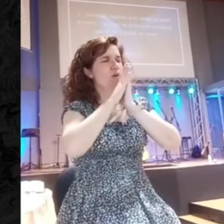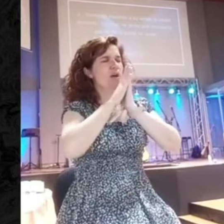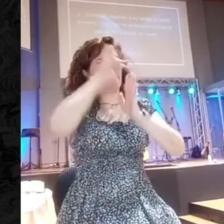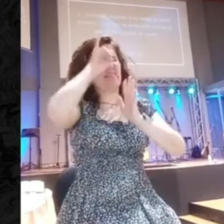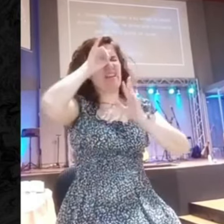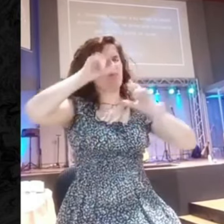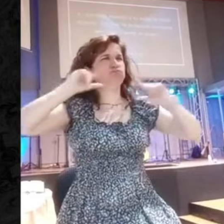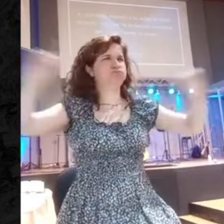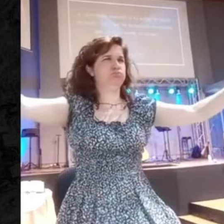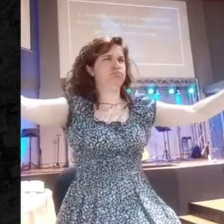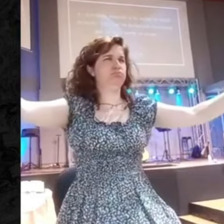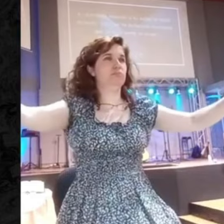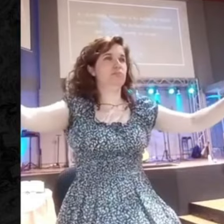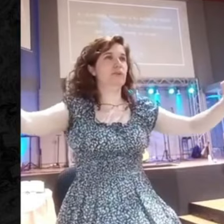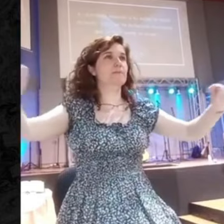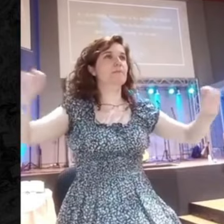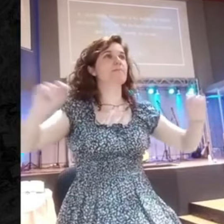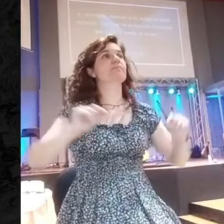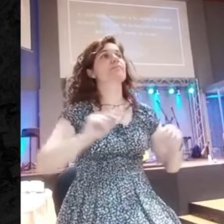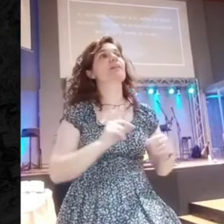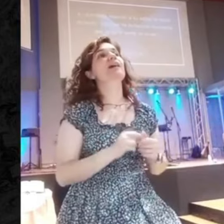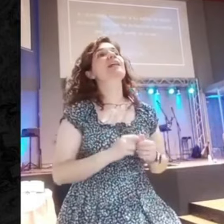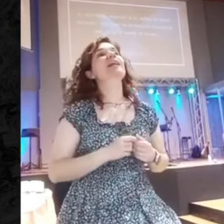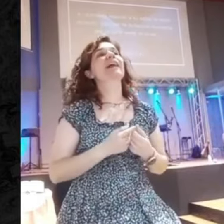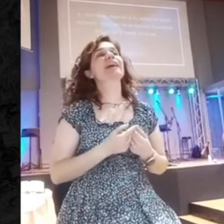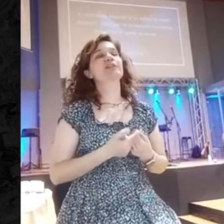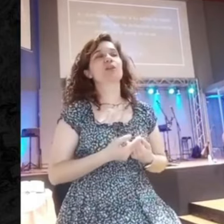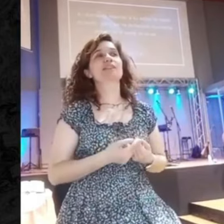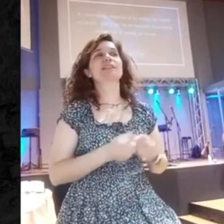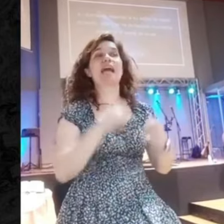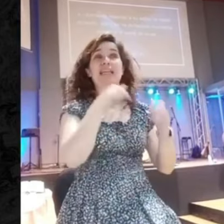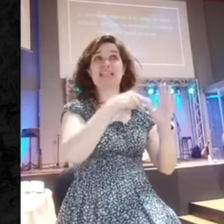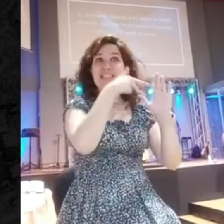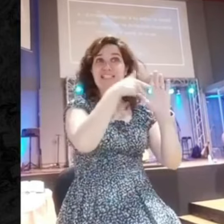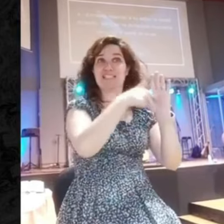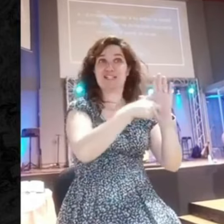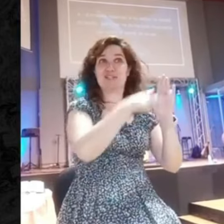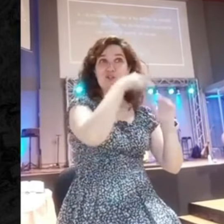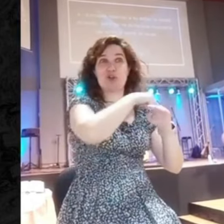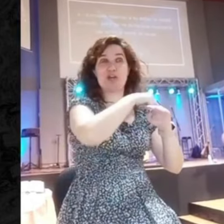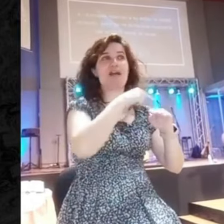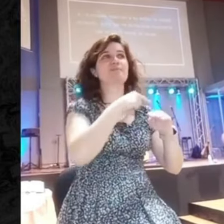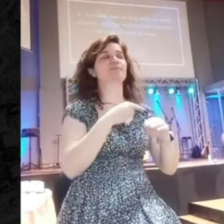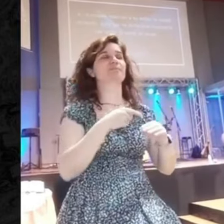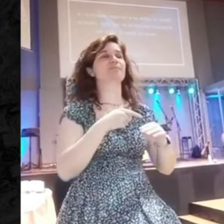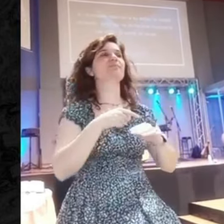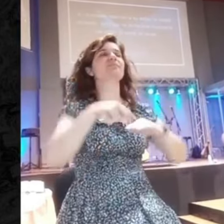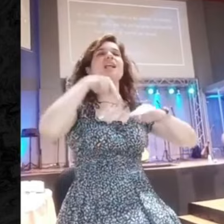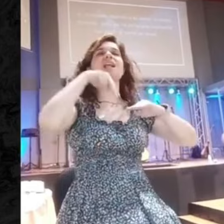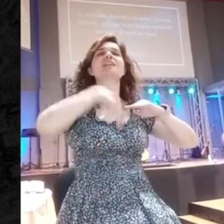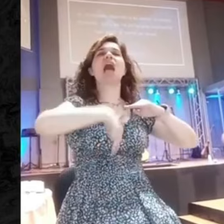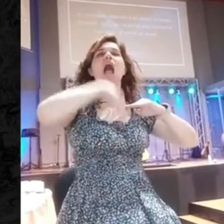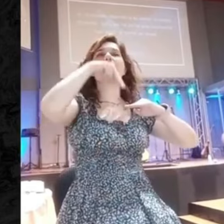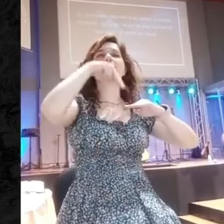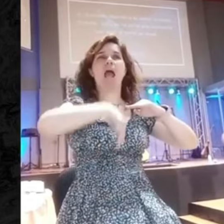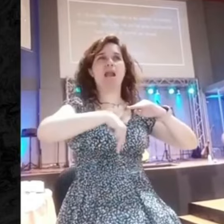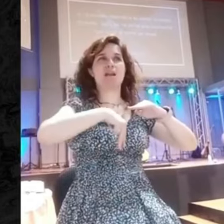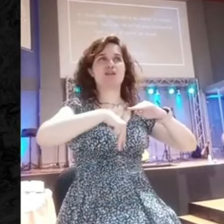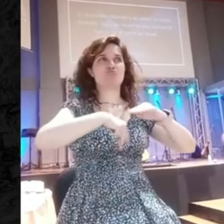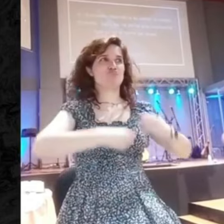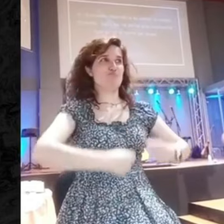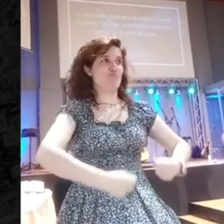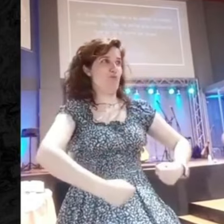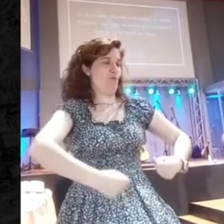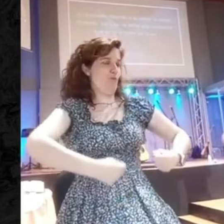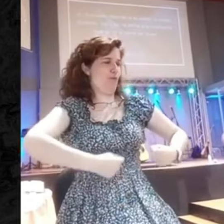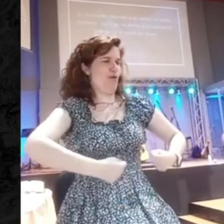que otra cosa que sucede es que claro viene naamán el gran naamán el sirio que es un